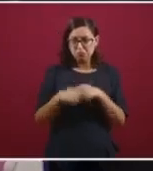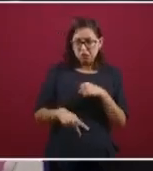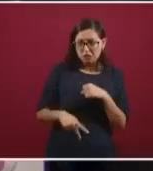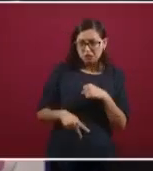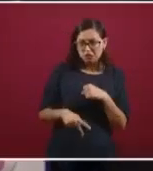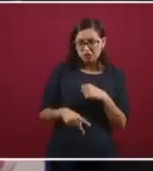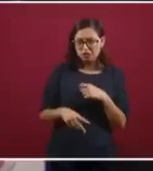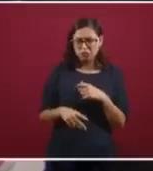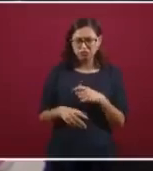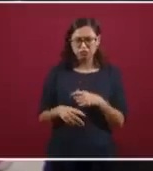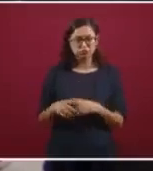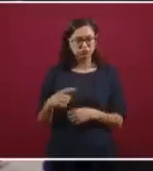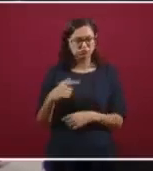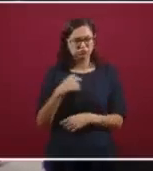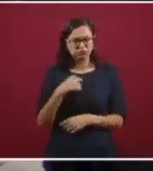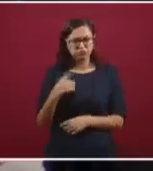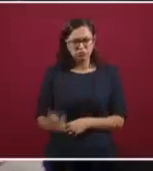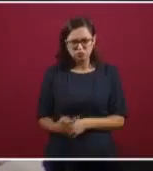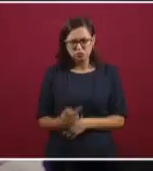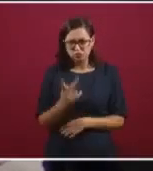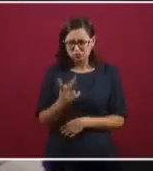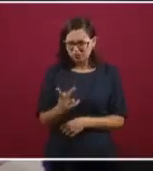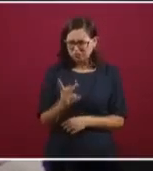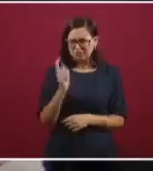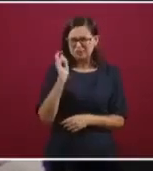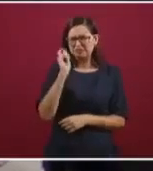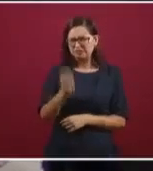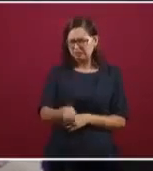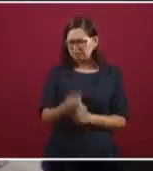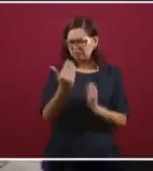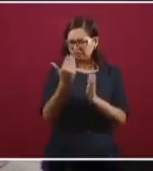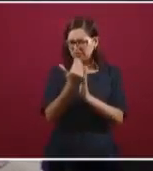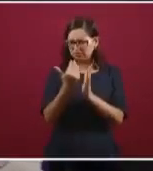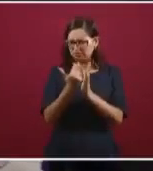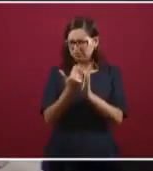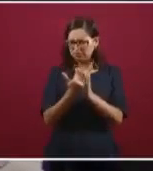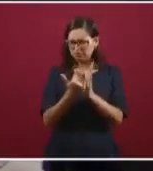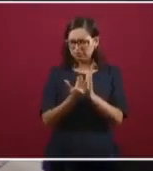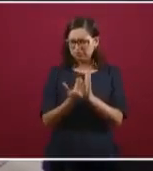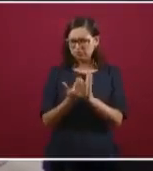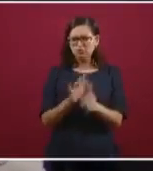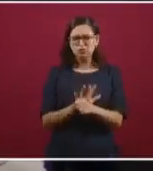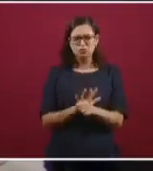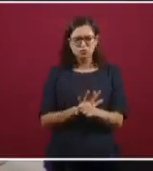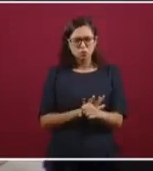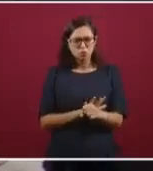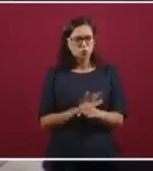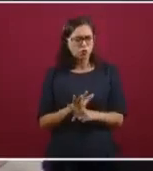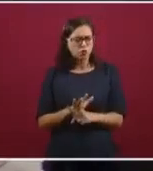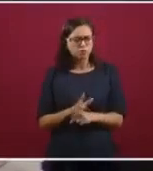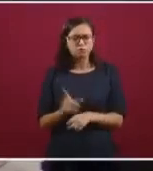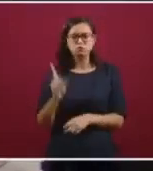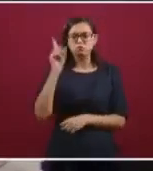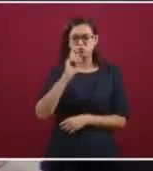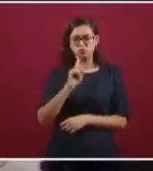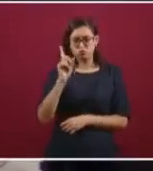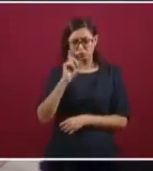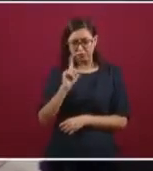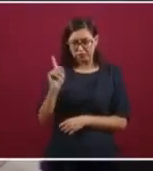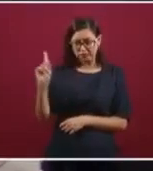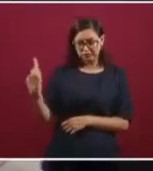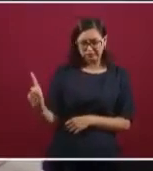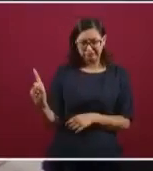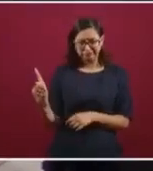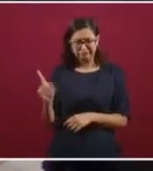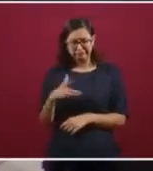usted, ¿nos podría detallar más este protocolo? ¿Qué garantías hay de que una mujer pueda acercarse a un elemento de la